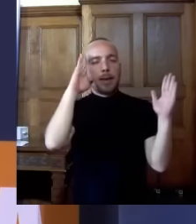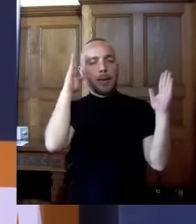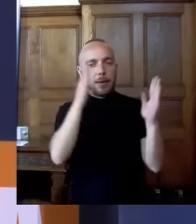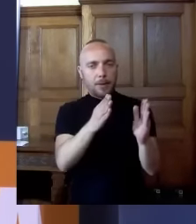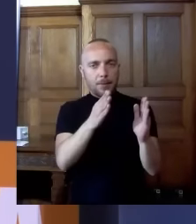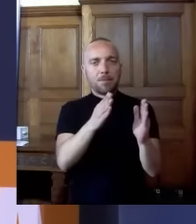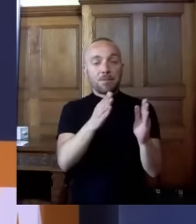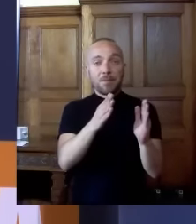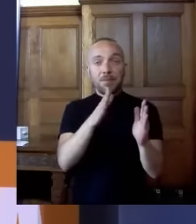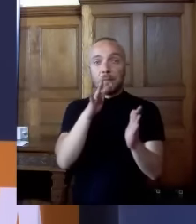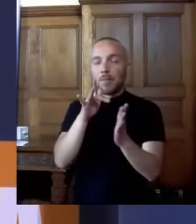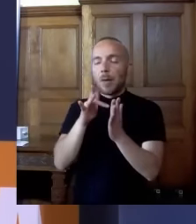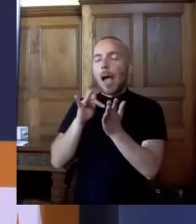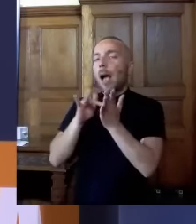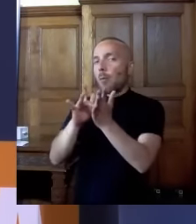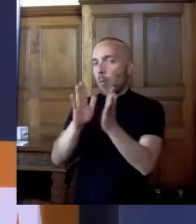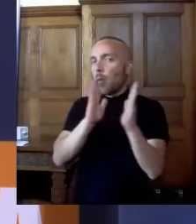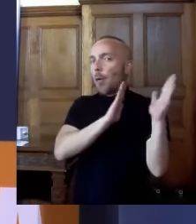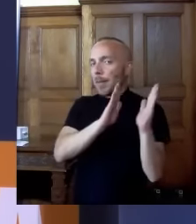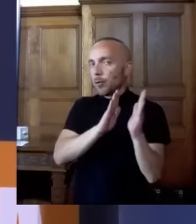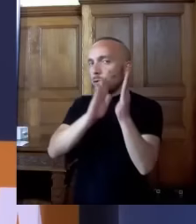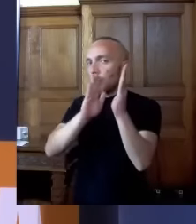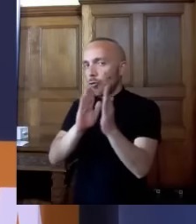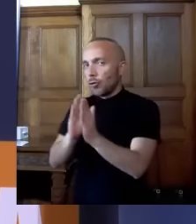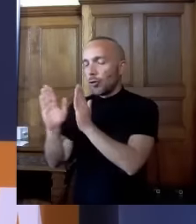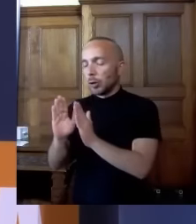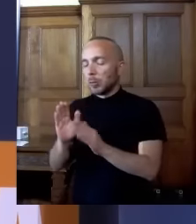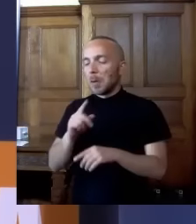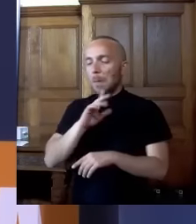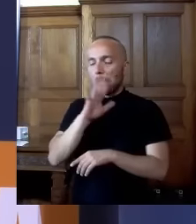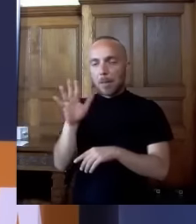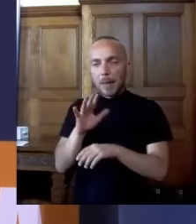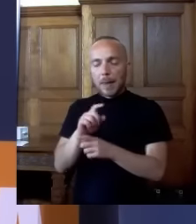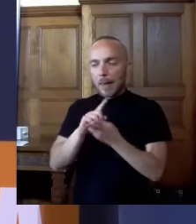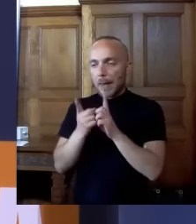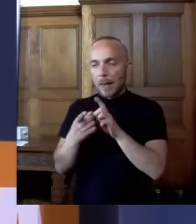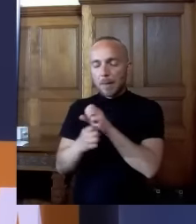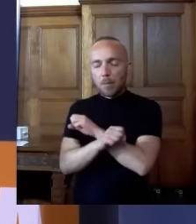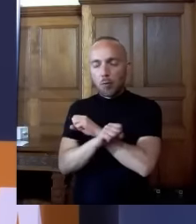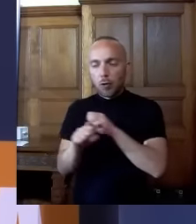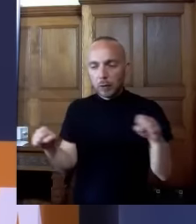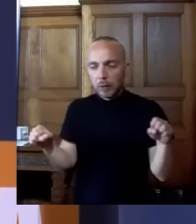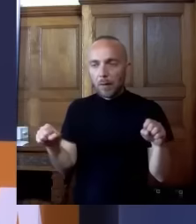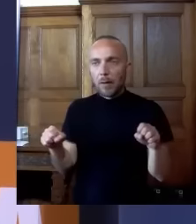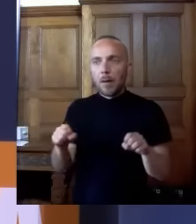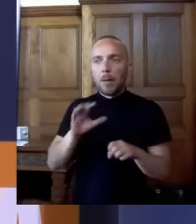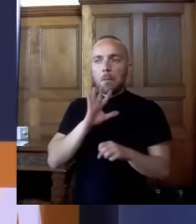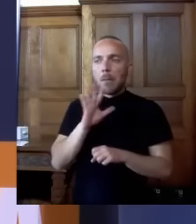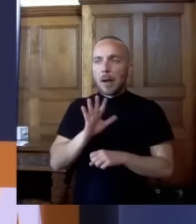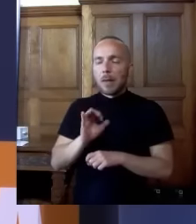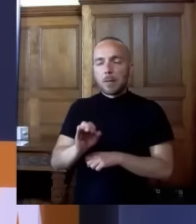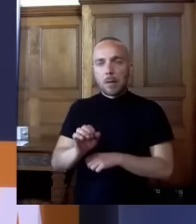es el momento Hay momentos en los que cuando todo parece imposible de cambiar cuando todo parece tan